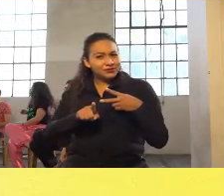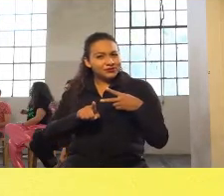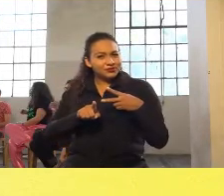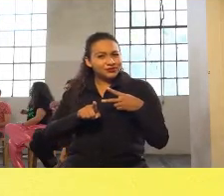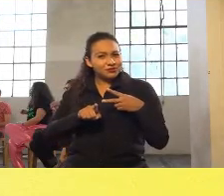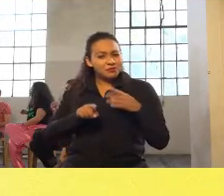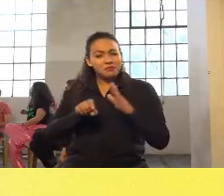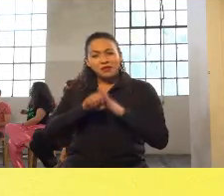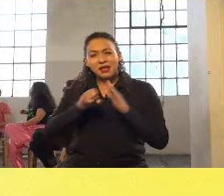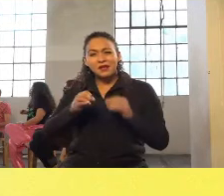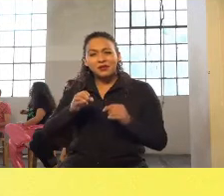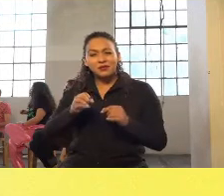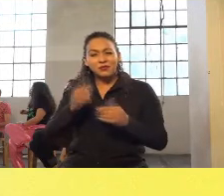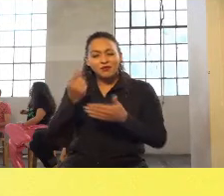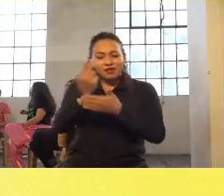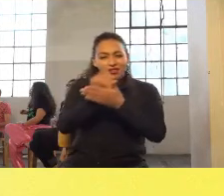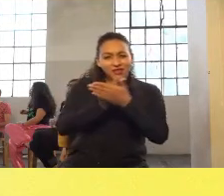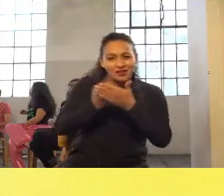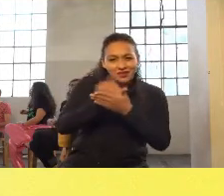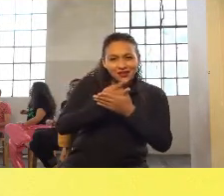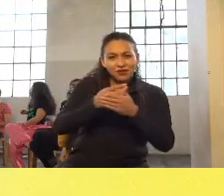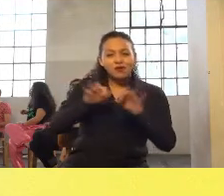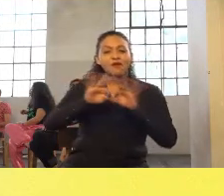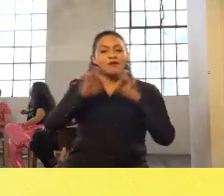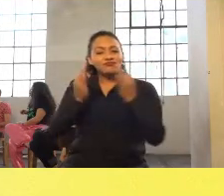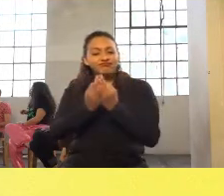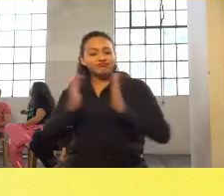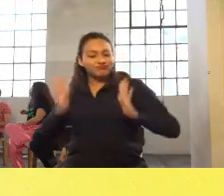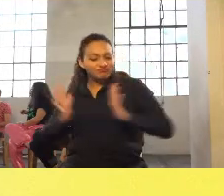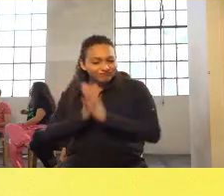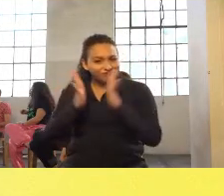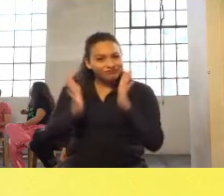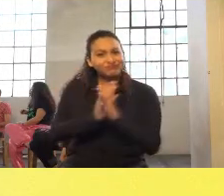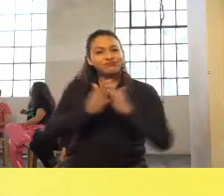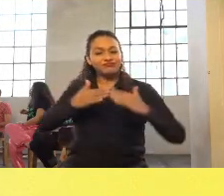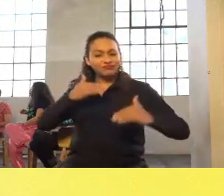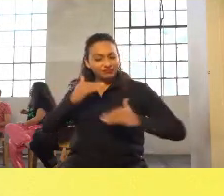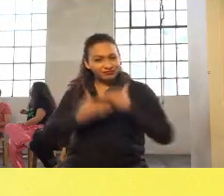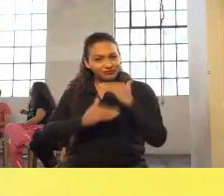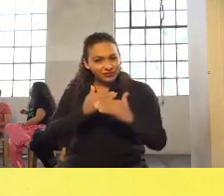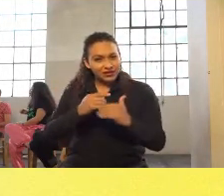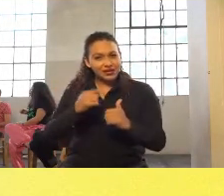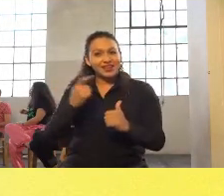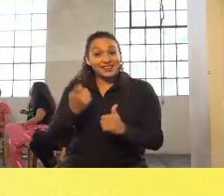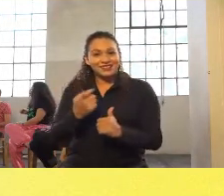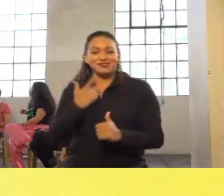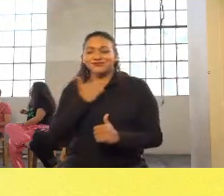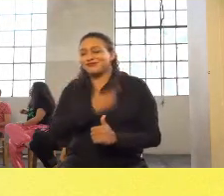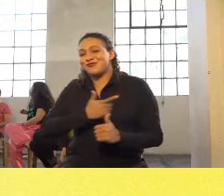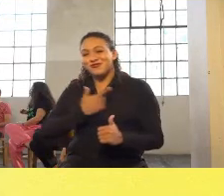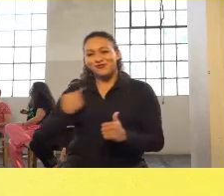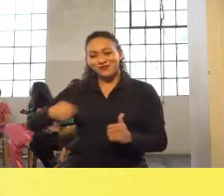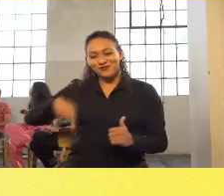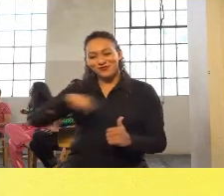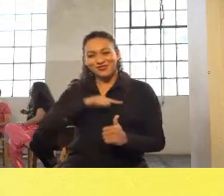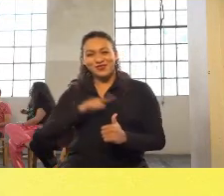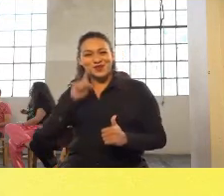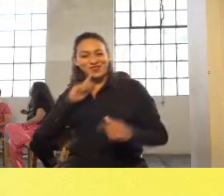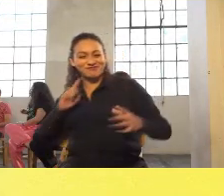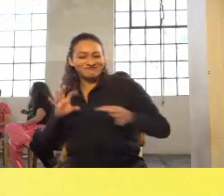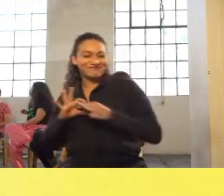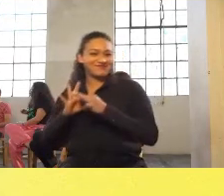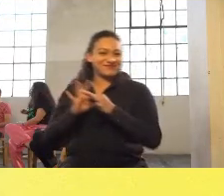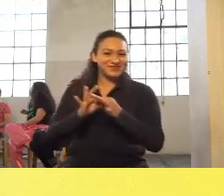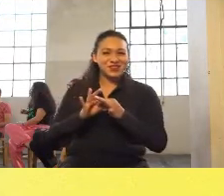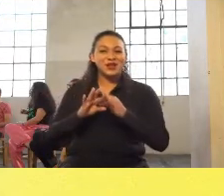como diseño activista, en realidad, o sea, como reunirnos por el gusto de reunirnos y esa, o sea, la energía que nos